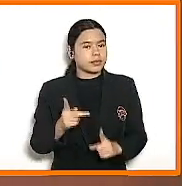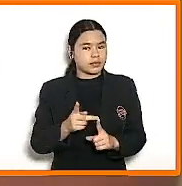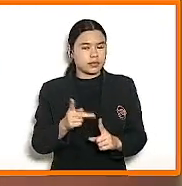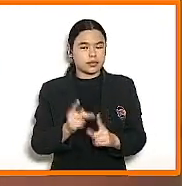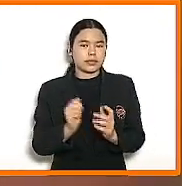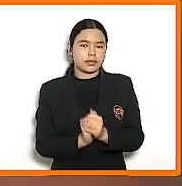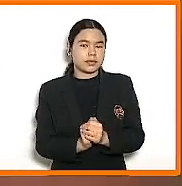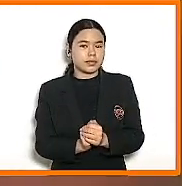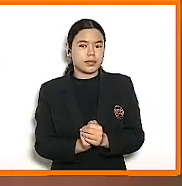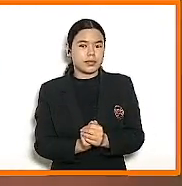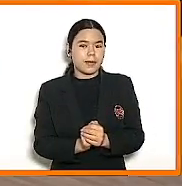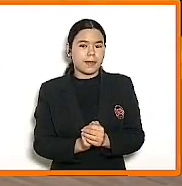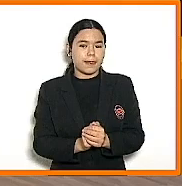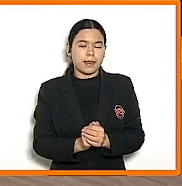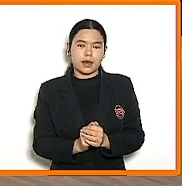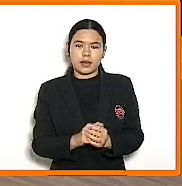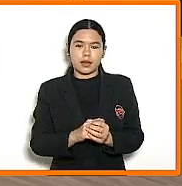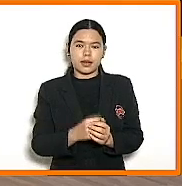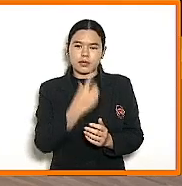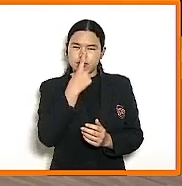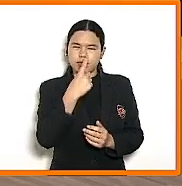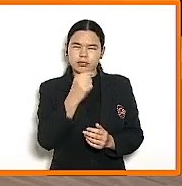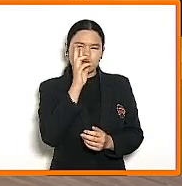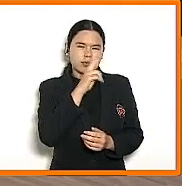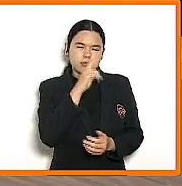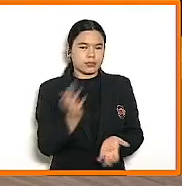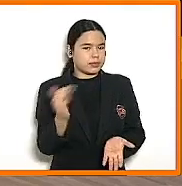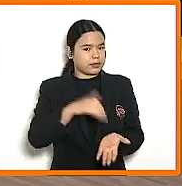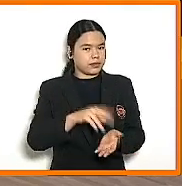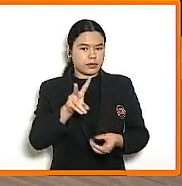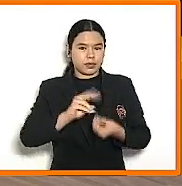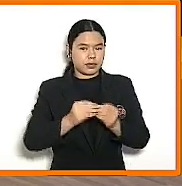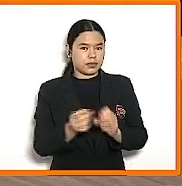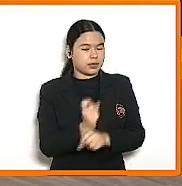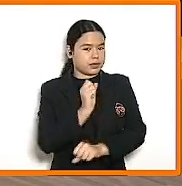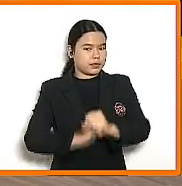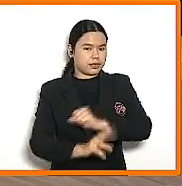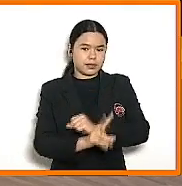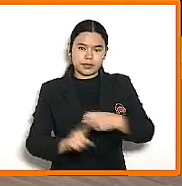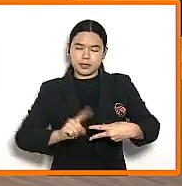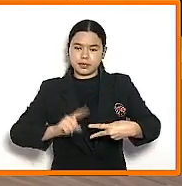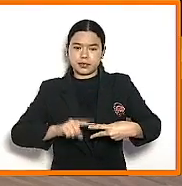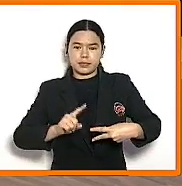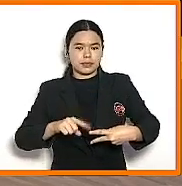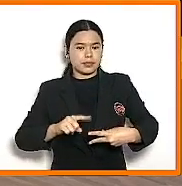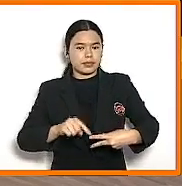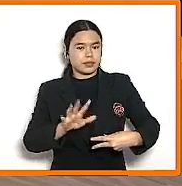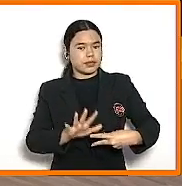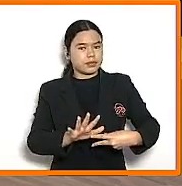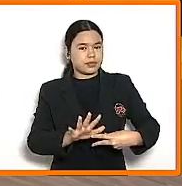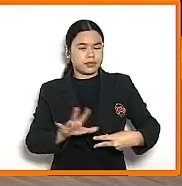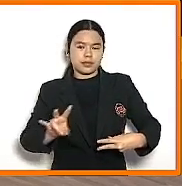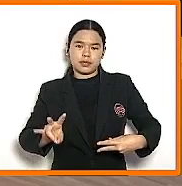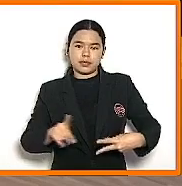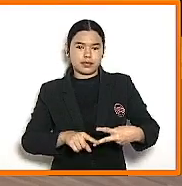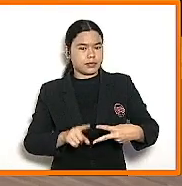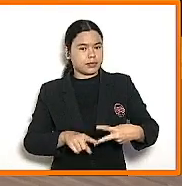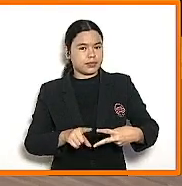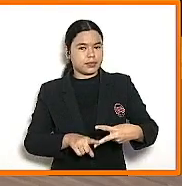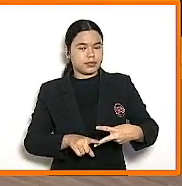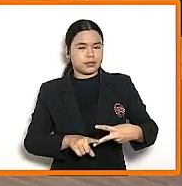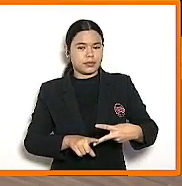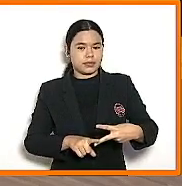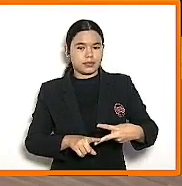su catrachada Guasalo. Con gusto repito, tus dos números favorecidos para premiados son posición 1, 57, posición